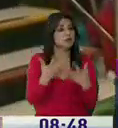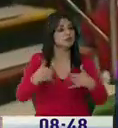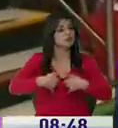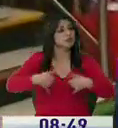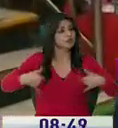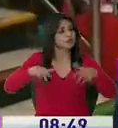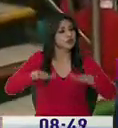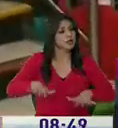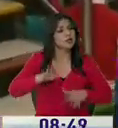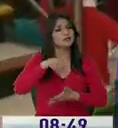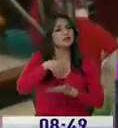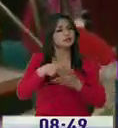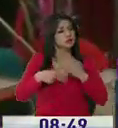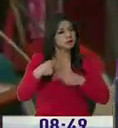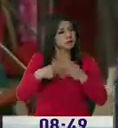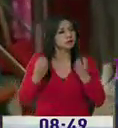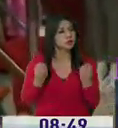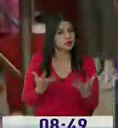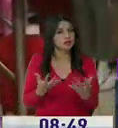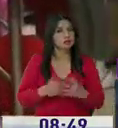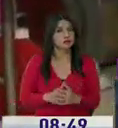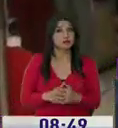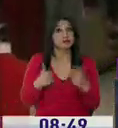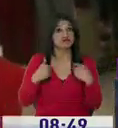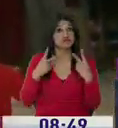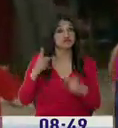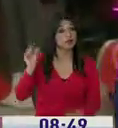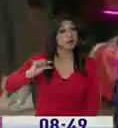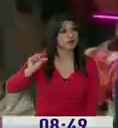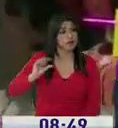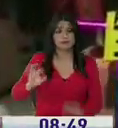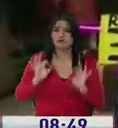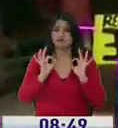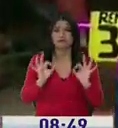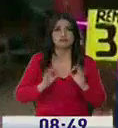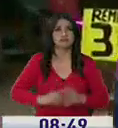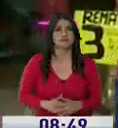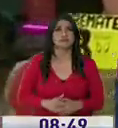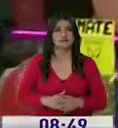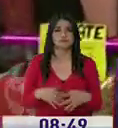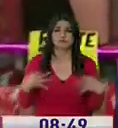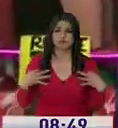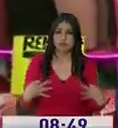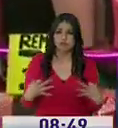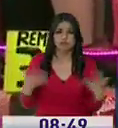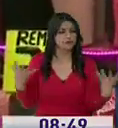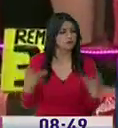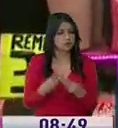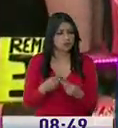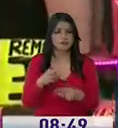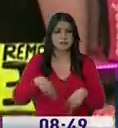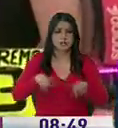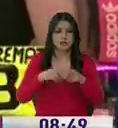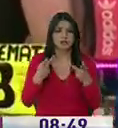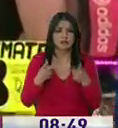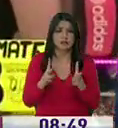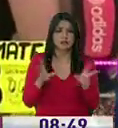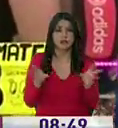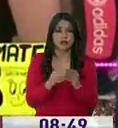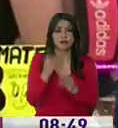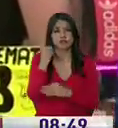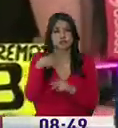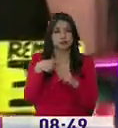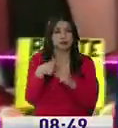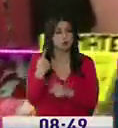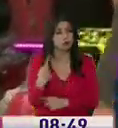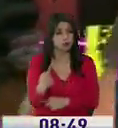este centro comercial? Y vemos que hay ofertas de todo, prendas de vestir de todo precio y también hay combos 2x1.